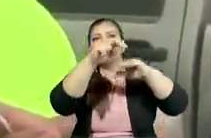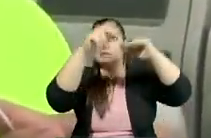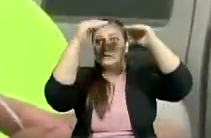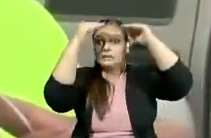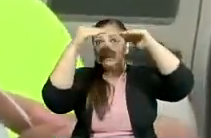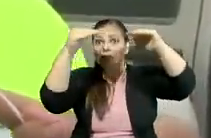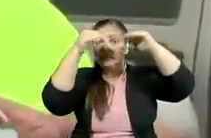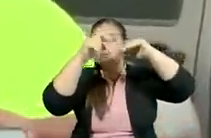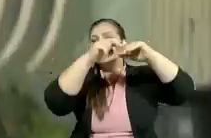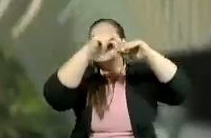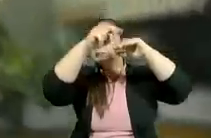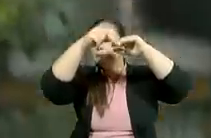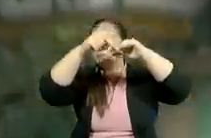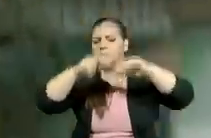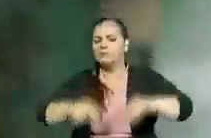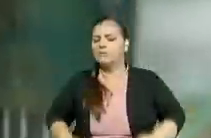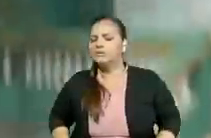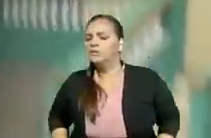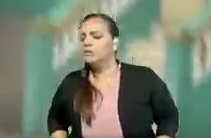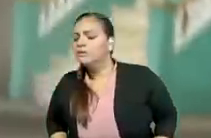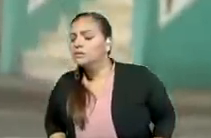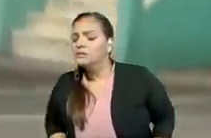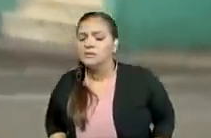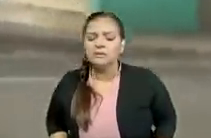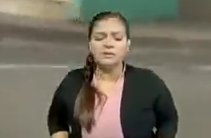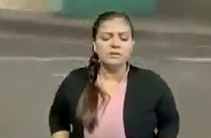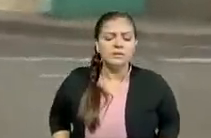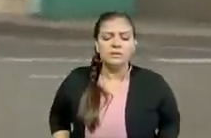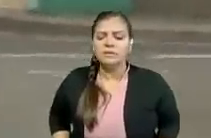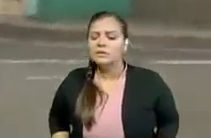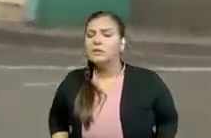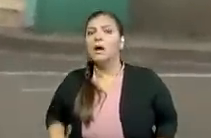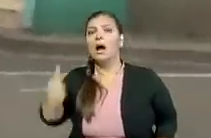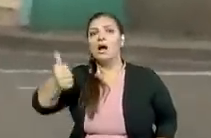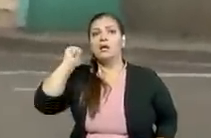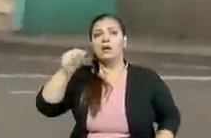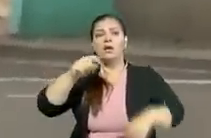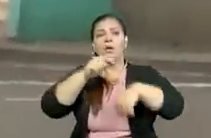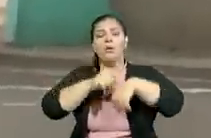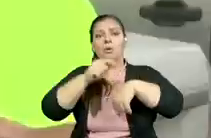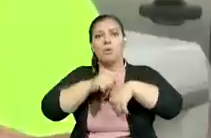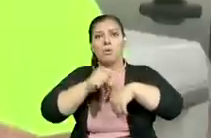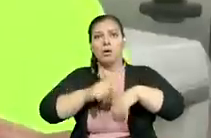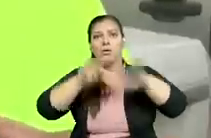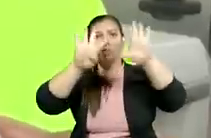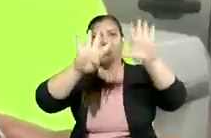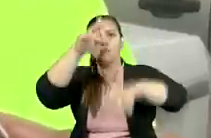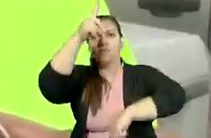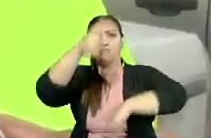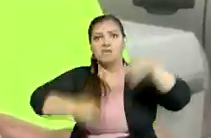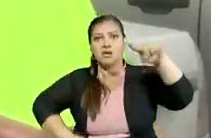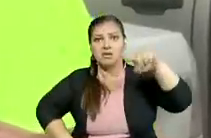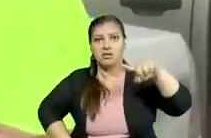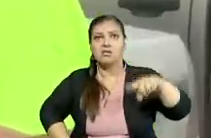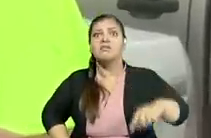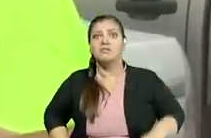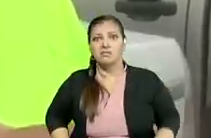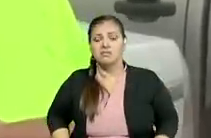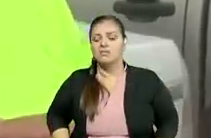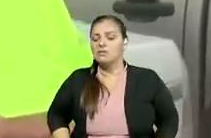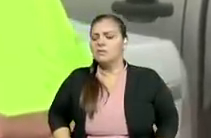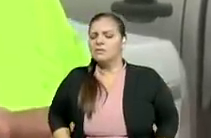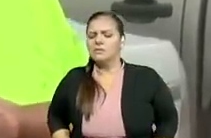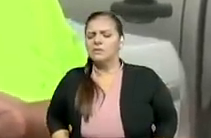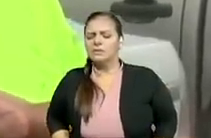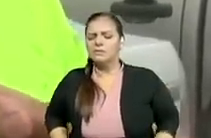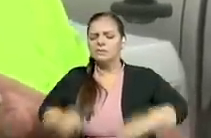casa asistencial. Lastimosamente, el día de ayer, aproximadamente a las 22:30, se recibe el reporte del ECU 911 que